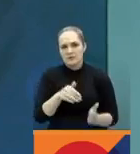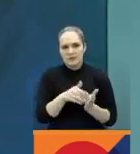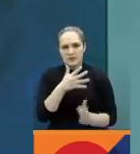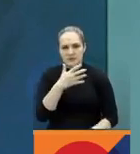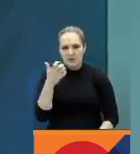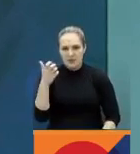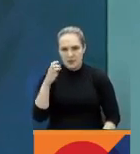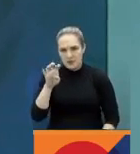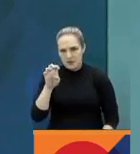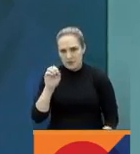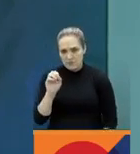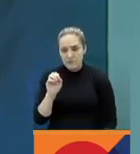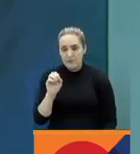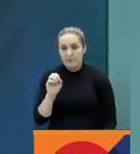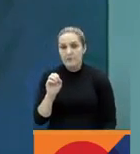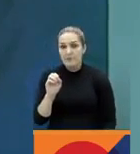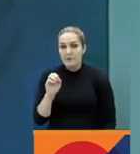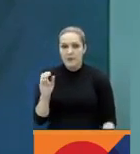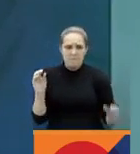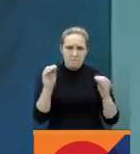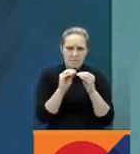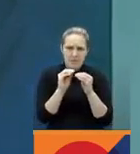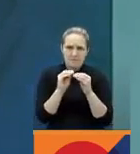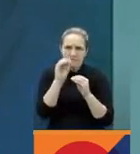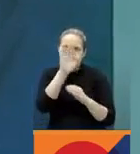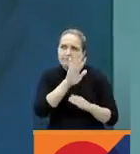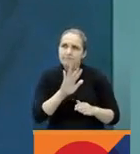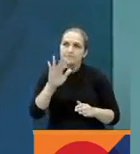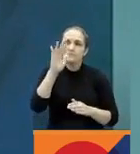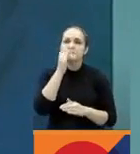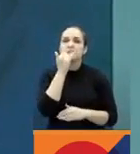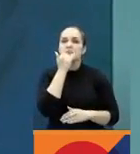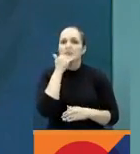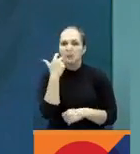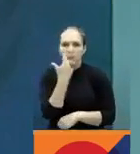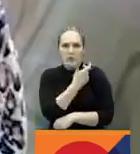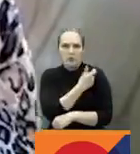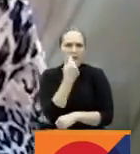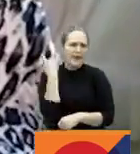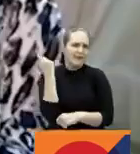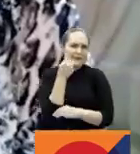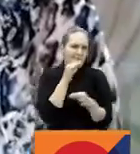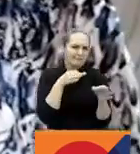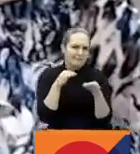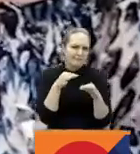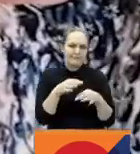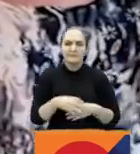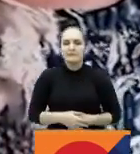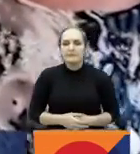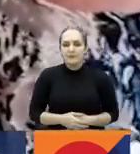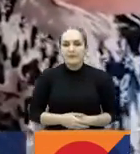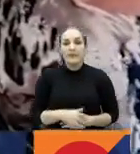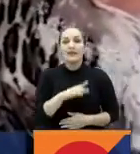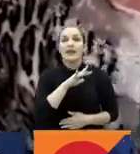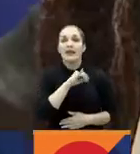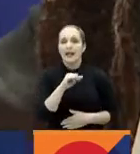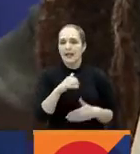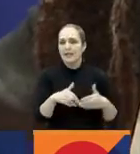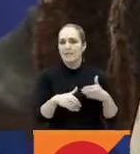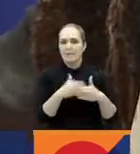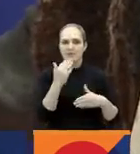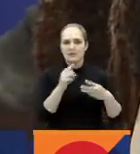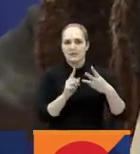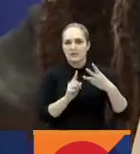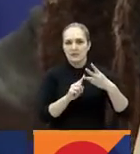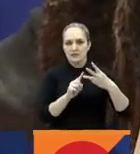392.590. A continuación, más sobre el panorama general en el país de vacunación. Cali inició la aplicación de las terceras dosis a los adultos